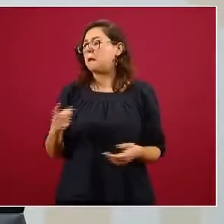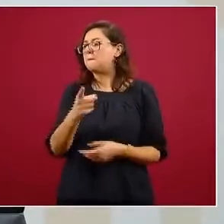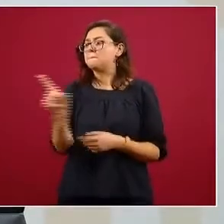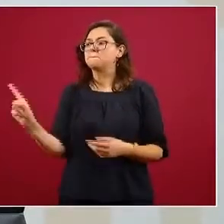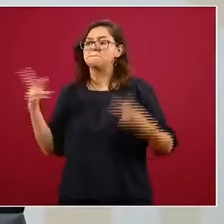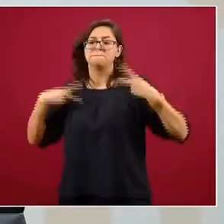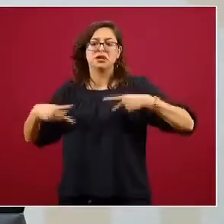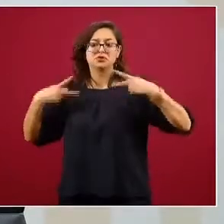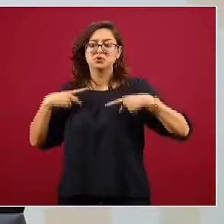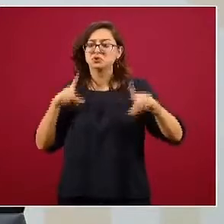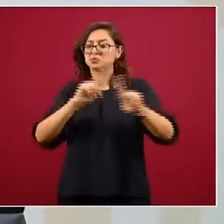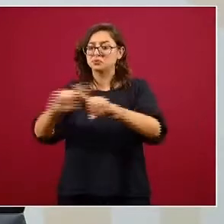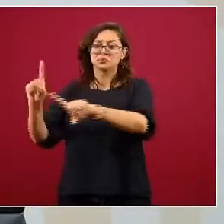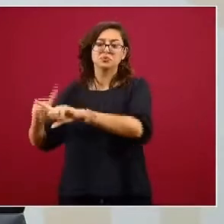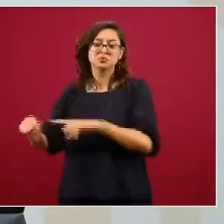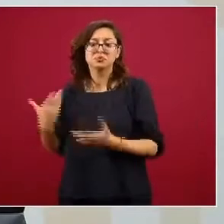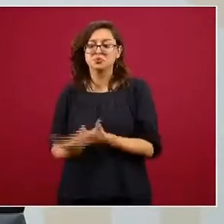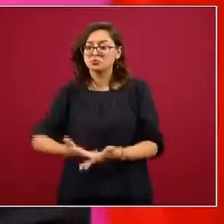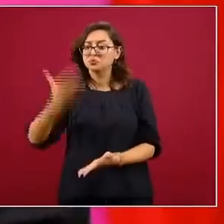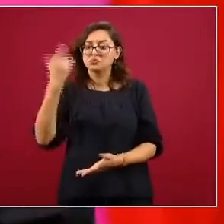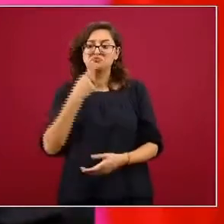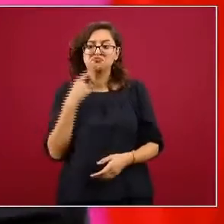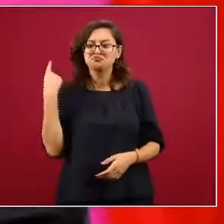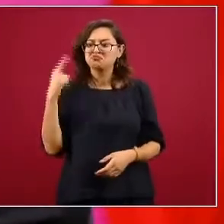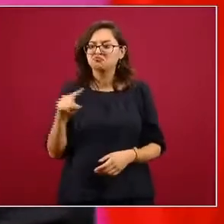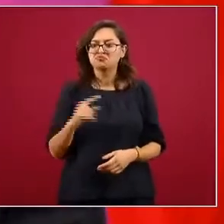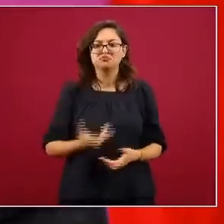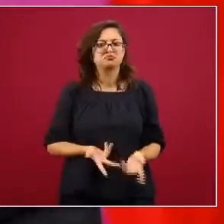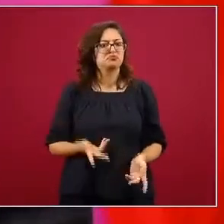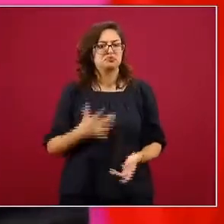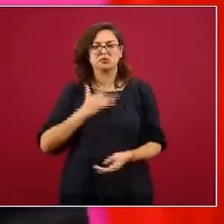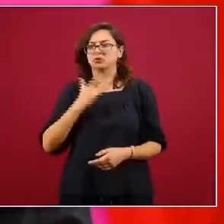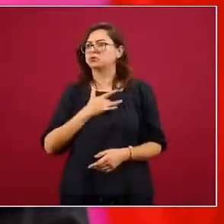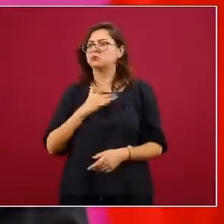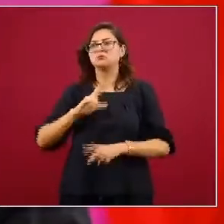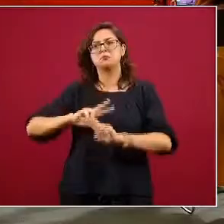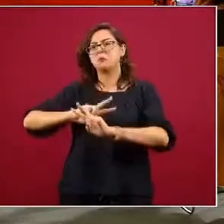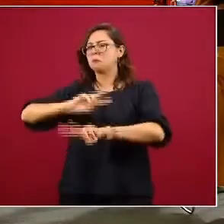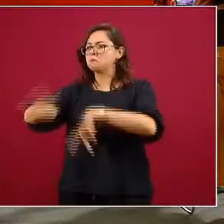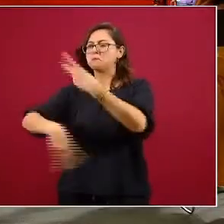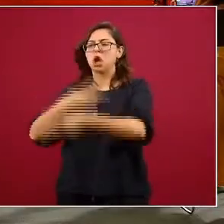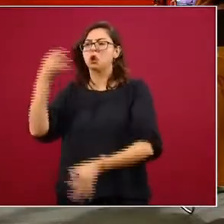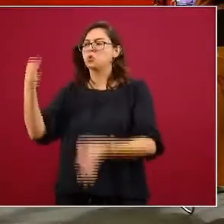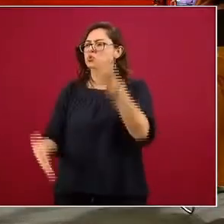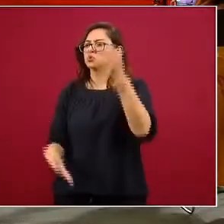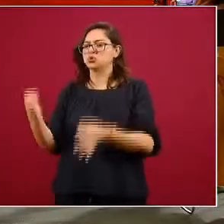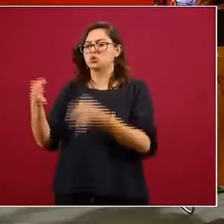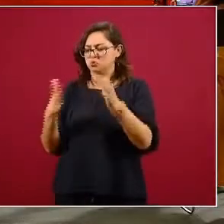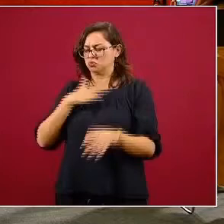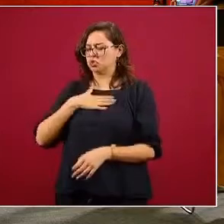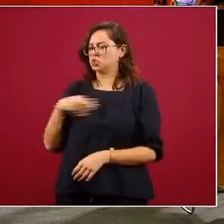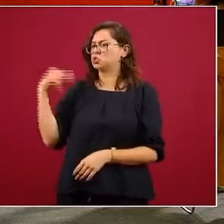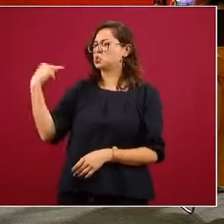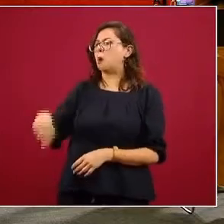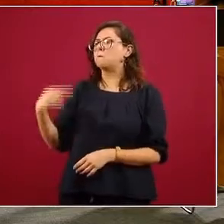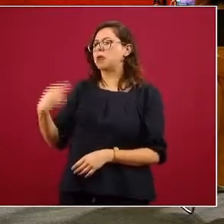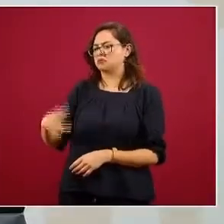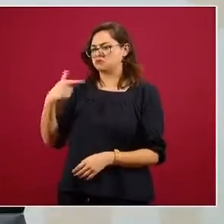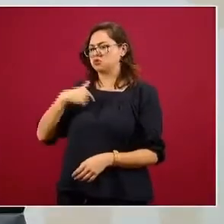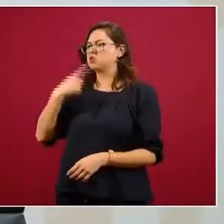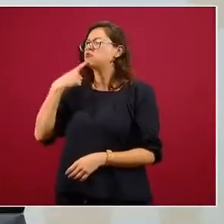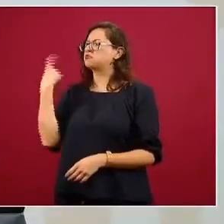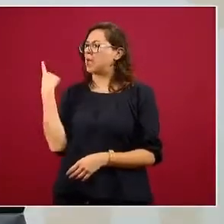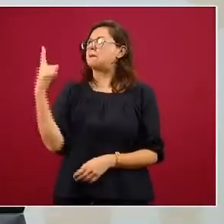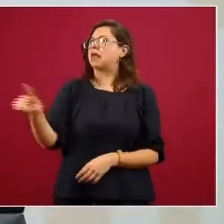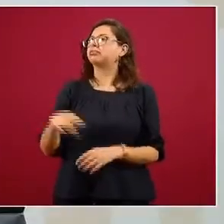y ciudadanas que se identifican ante el juzgado cuando ponen la demanda con su nombre. Pero